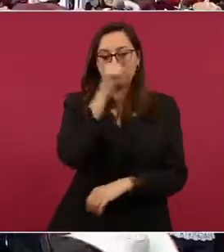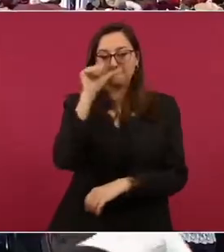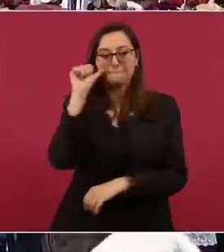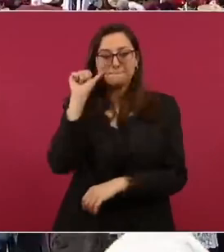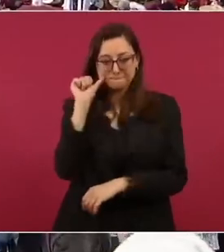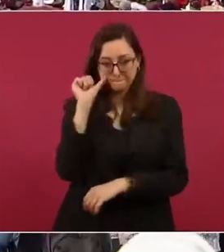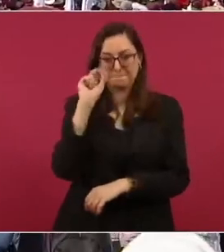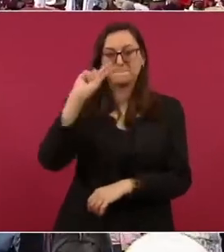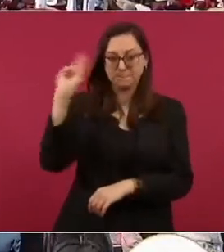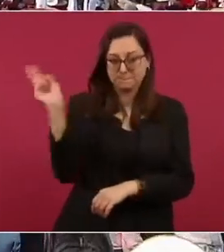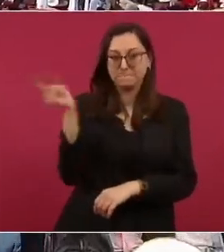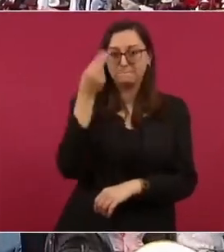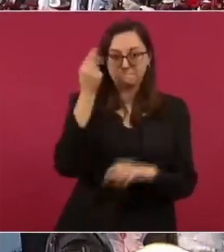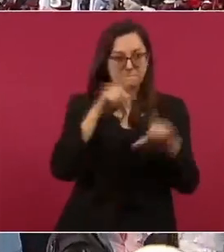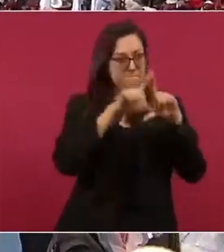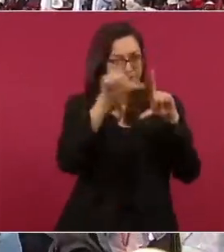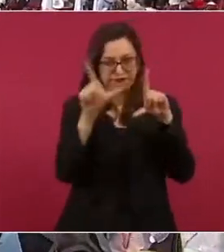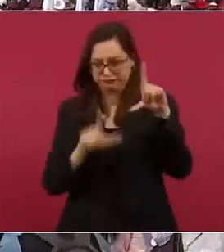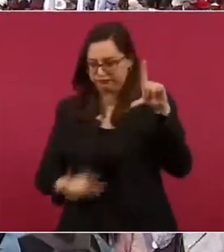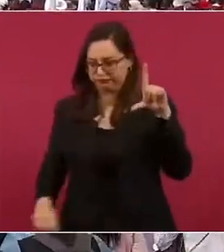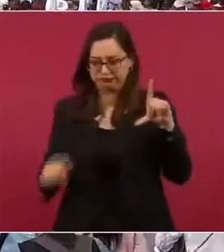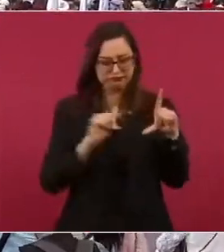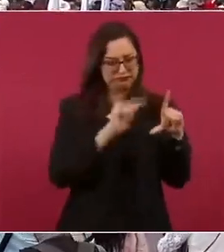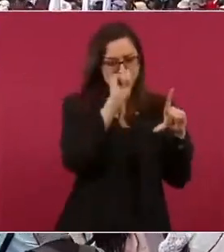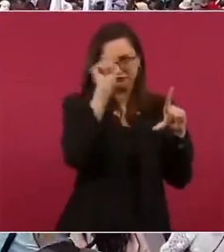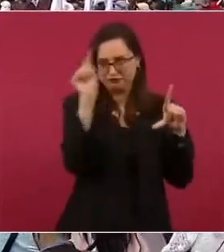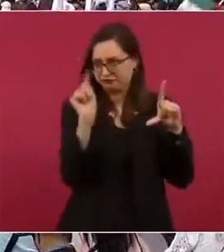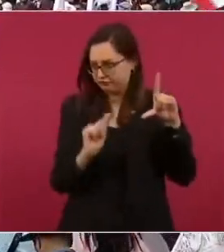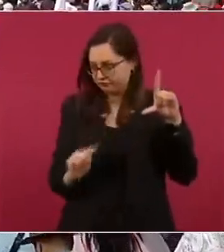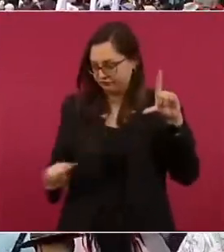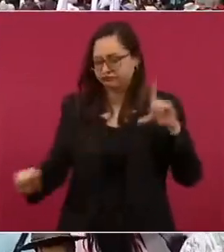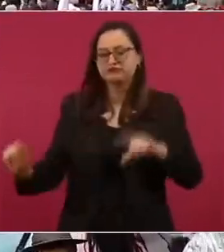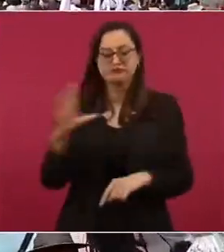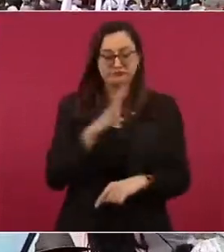Juárez, donde laboran